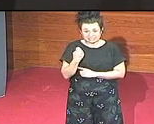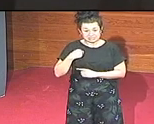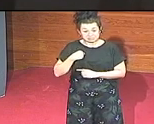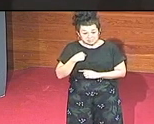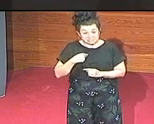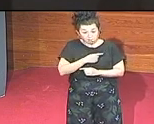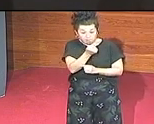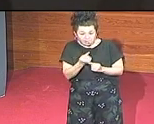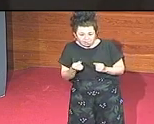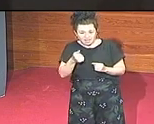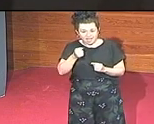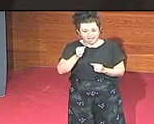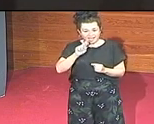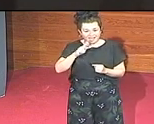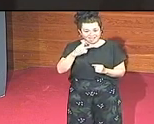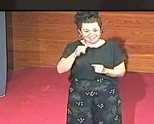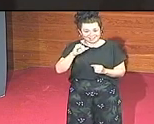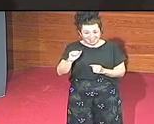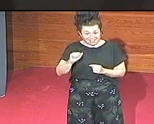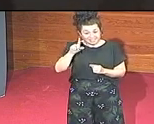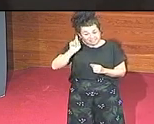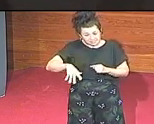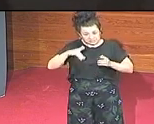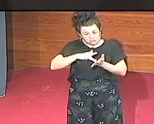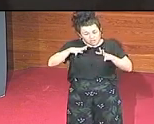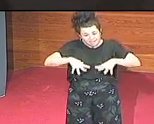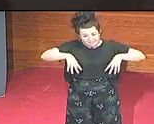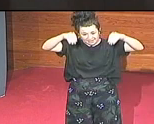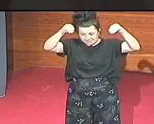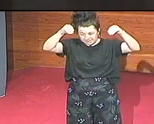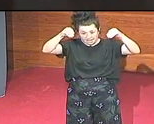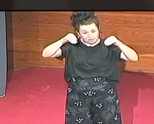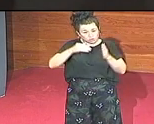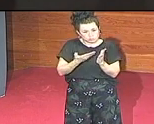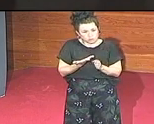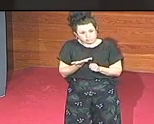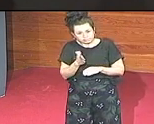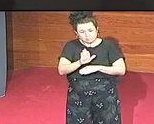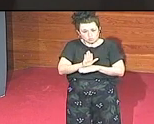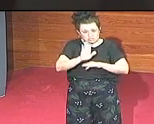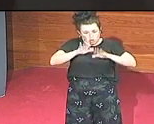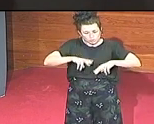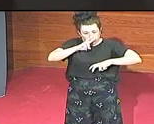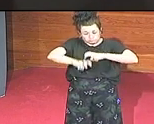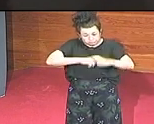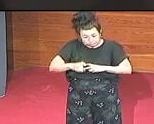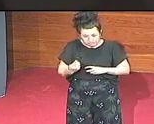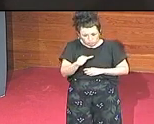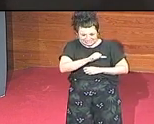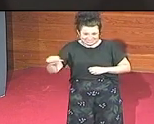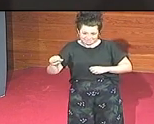hice este de la catedral cuando hicieron cuando plantearon la última remodelación y éste ya me llevó más de una semana este